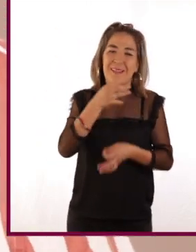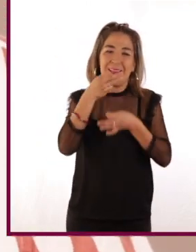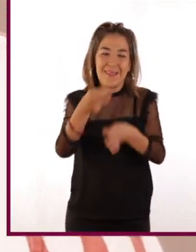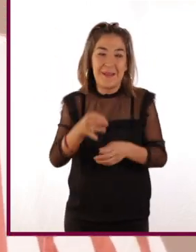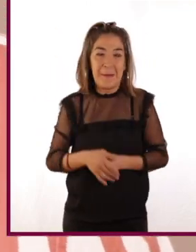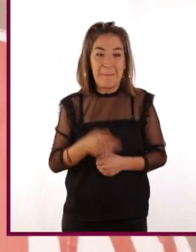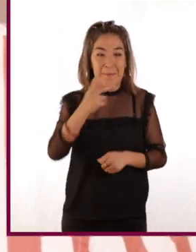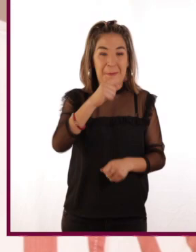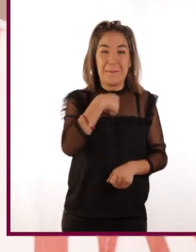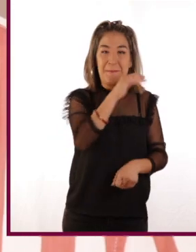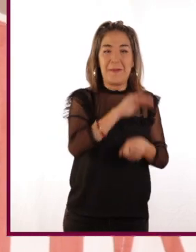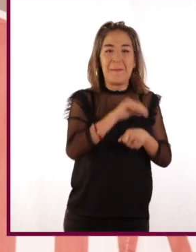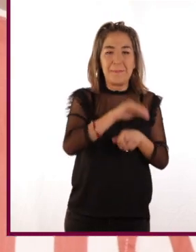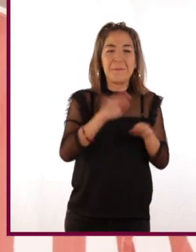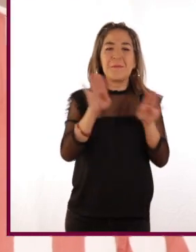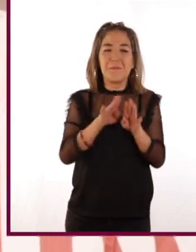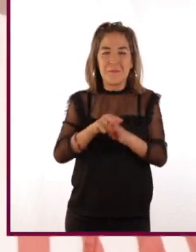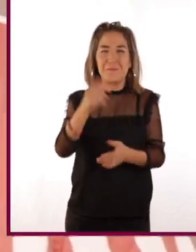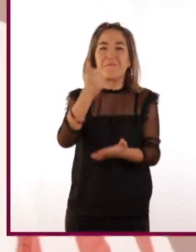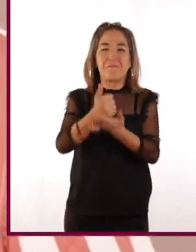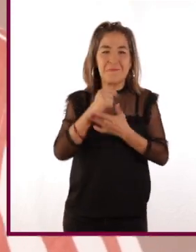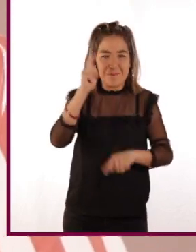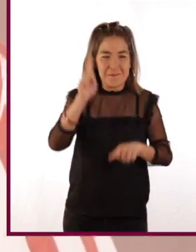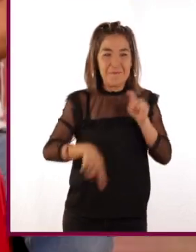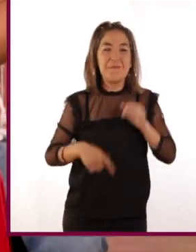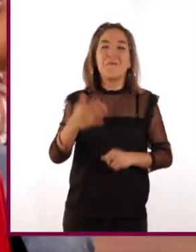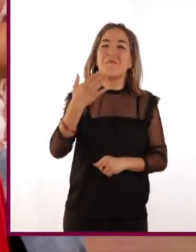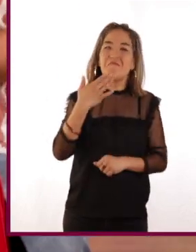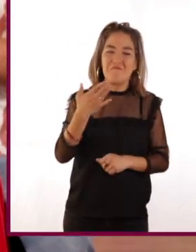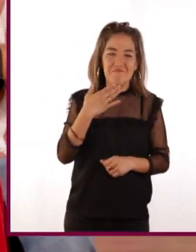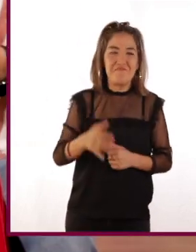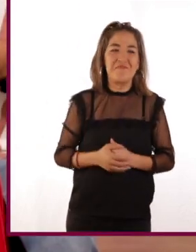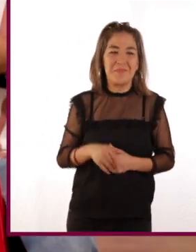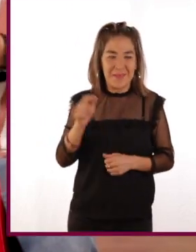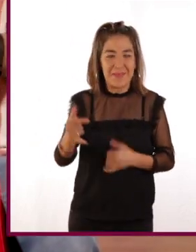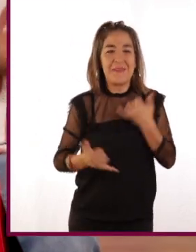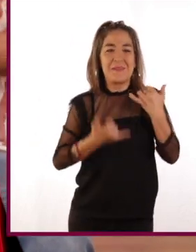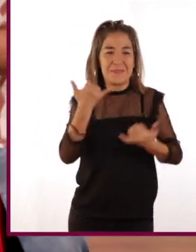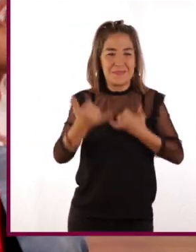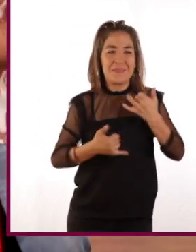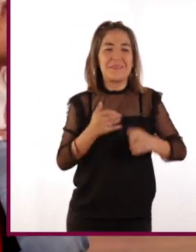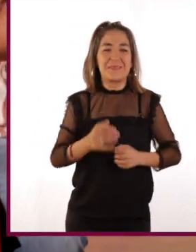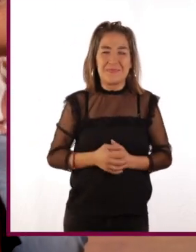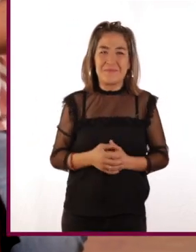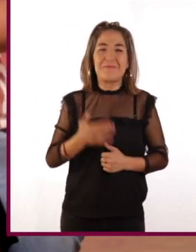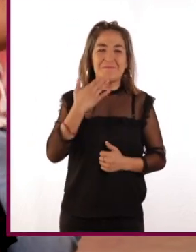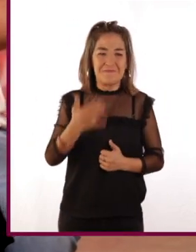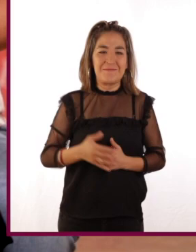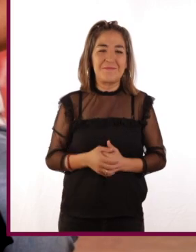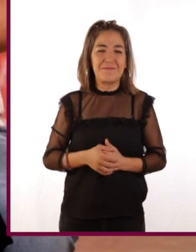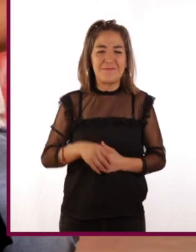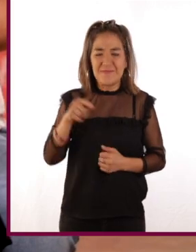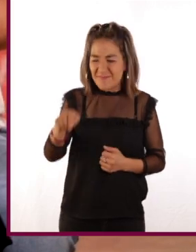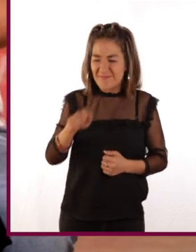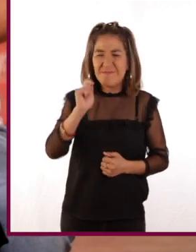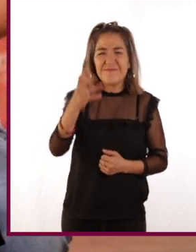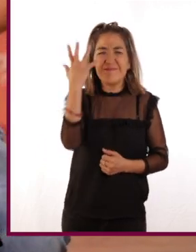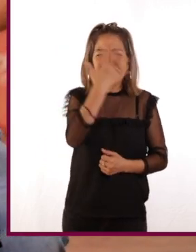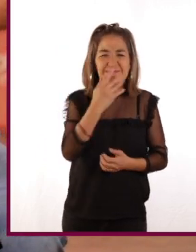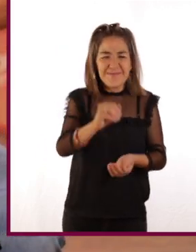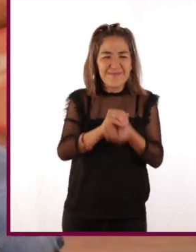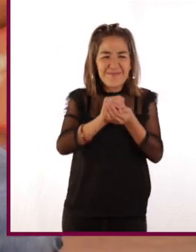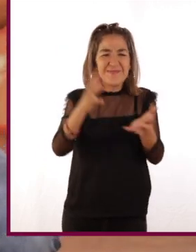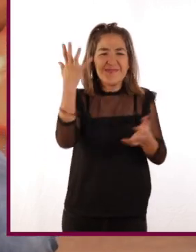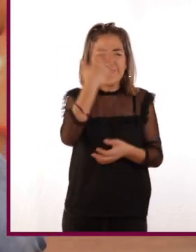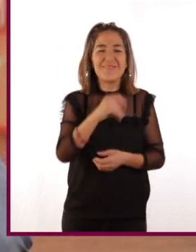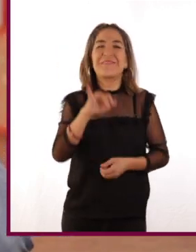atrapó un elfo, pero mi amigo Druida me ayudó a salir del calabozo. Ah, órale, pues sí estuvo muy ajetreado tu fin. Oye, pero